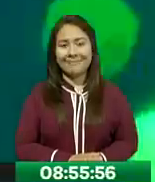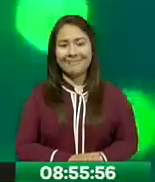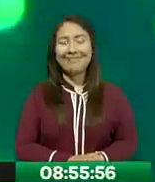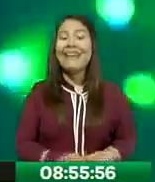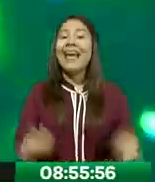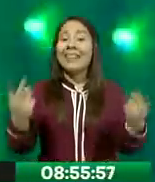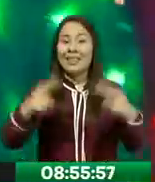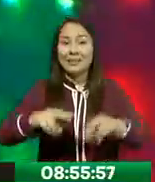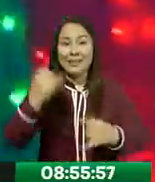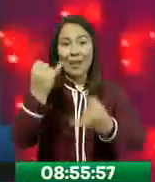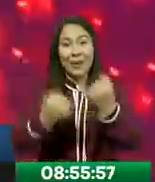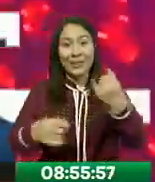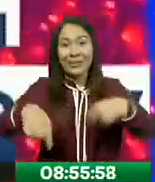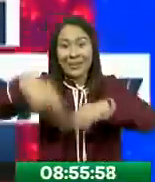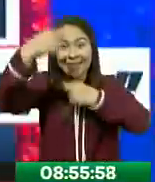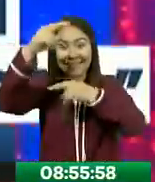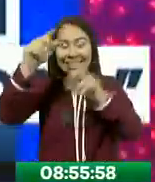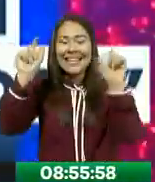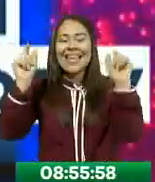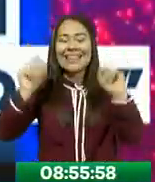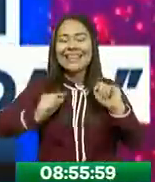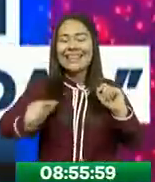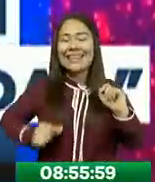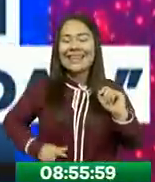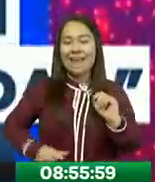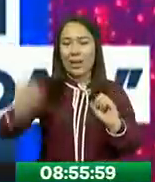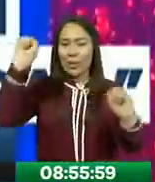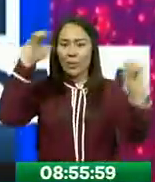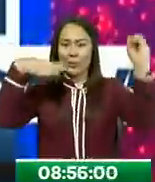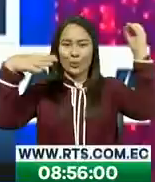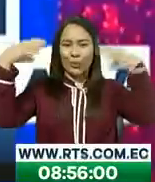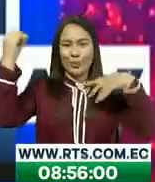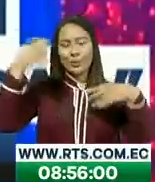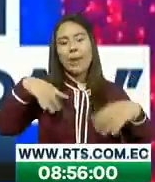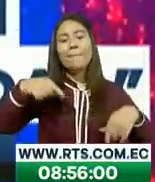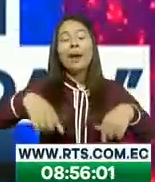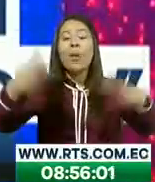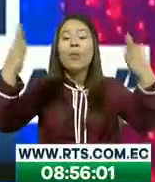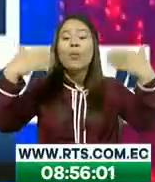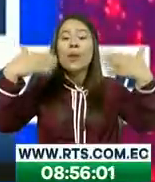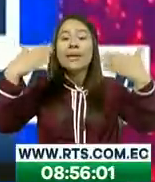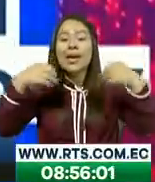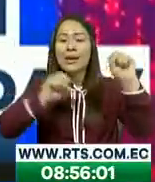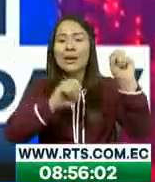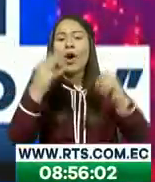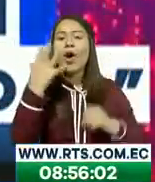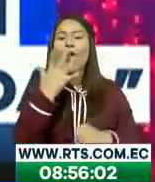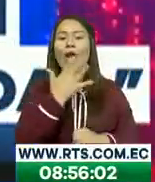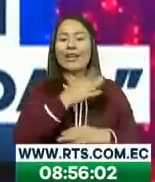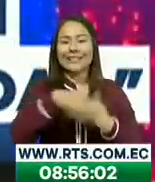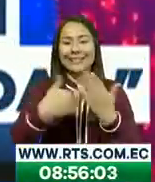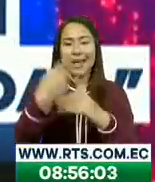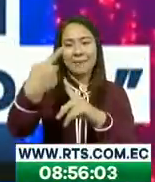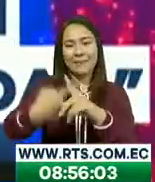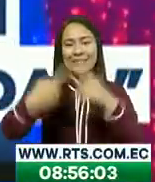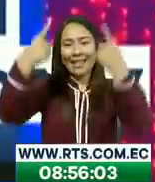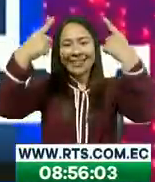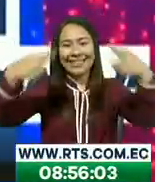Y se ultiman detalles para el desfile de luces LED. Guayaquil es mi destino en Navidad.